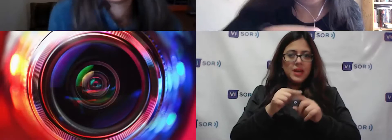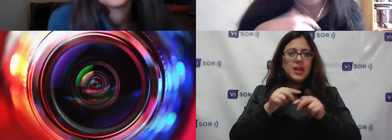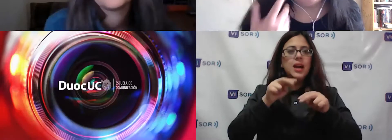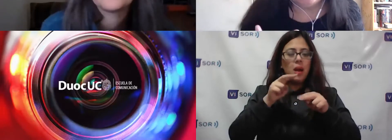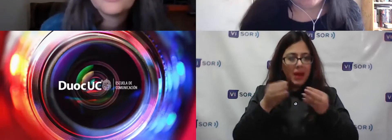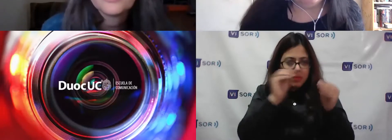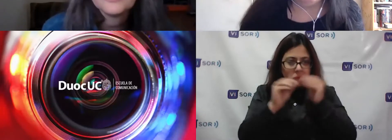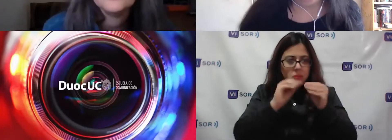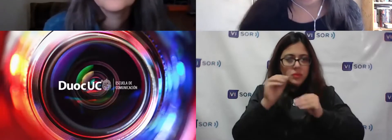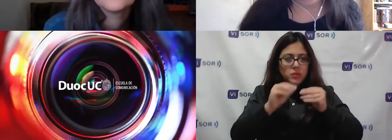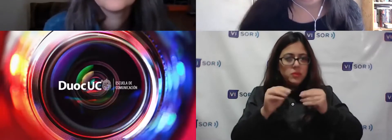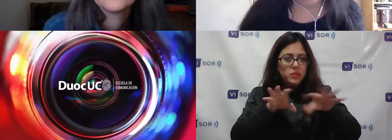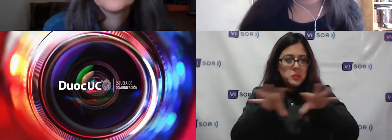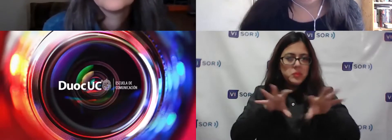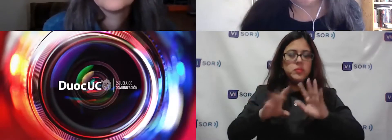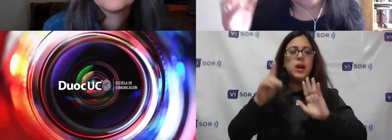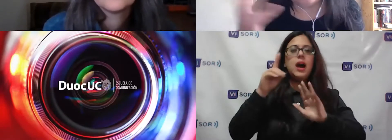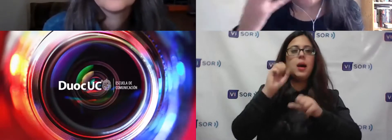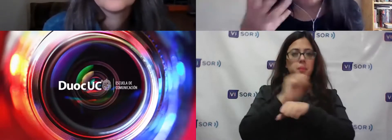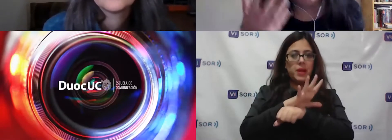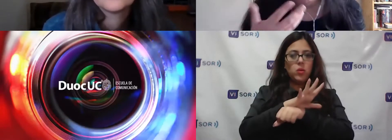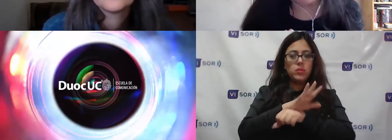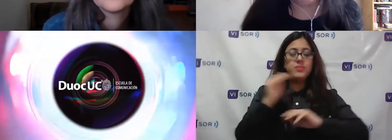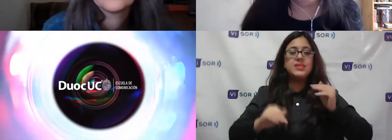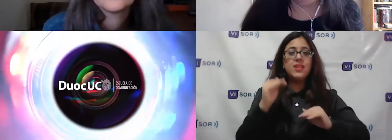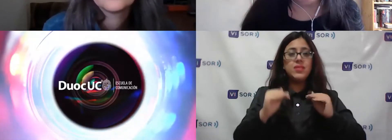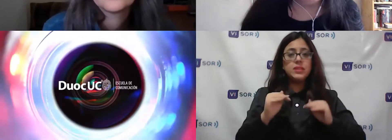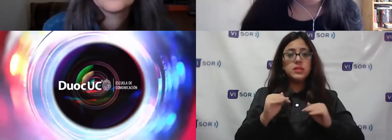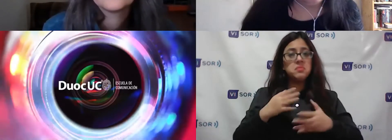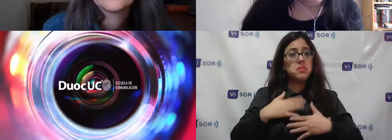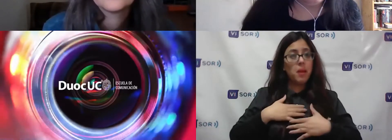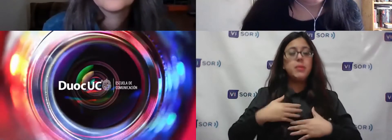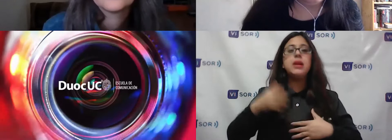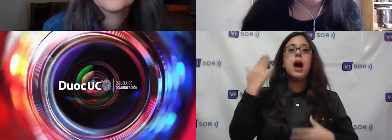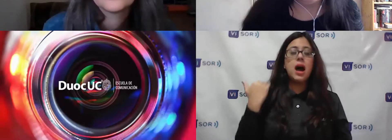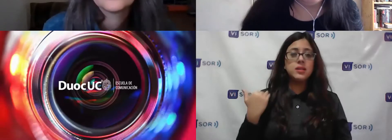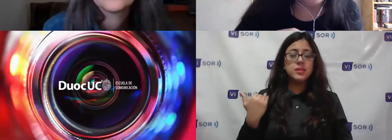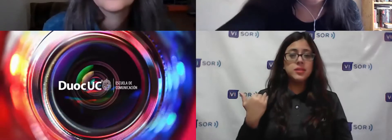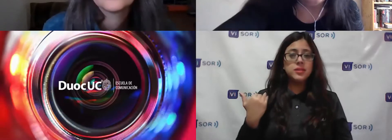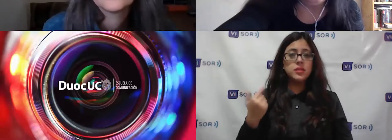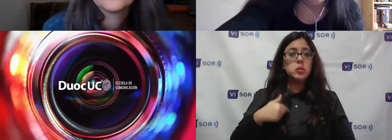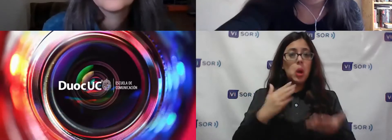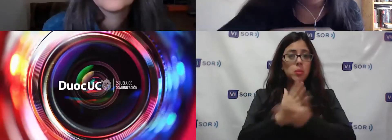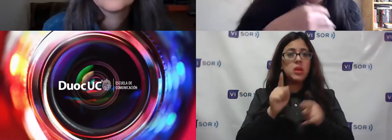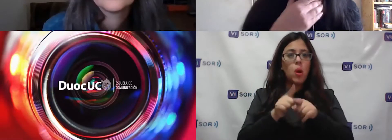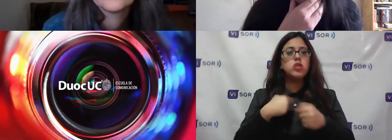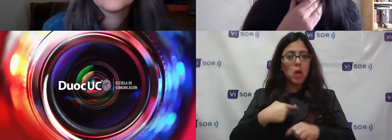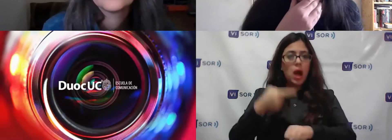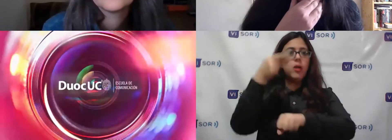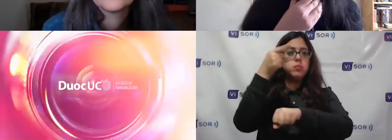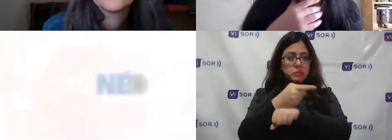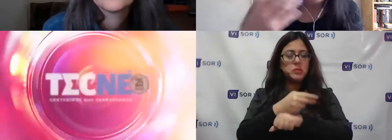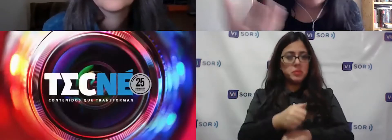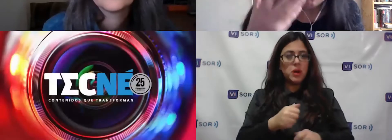en general uno entiende igual que a mí me he pasado por lo meno al principio yo yo yo partí dirigiendo y de alguna manera